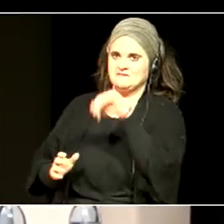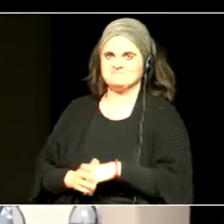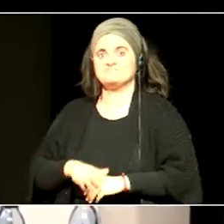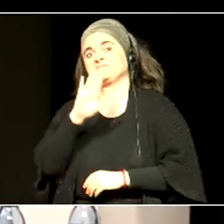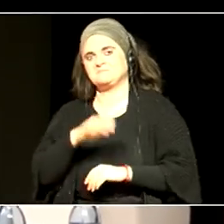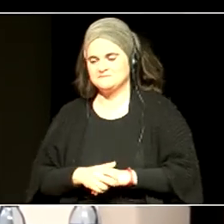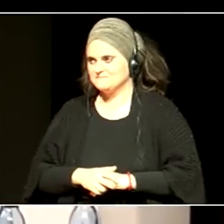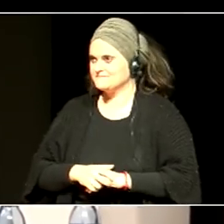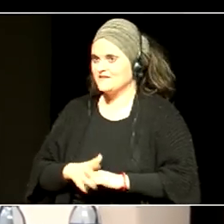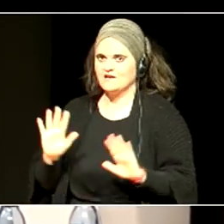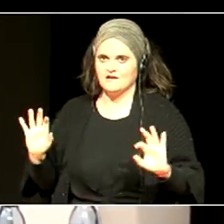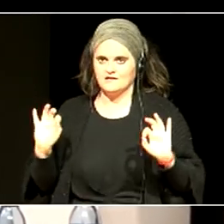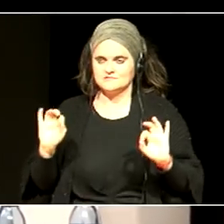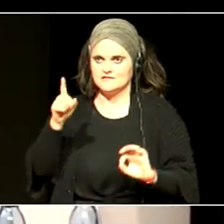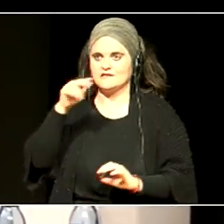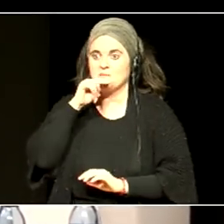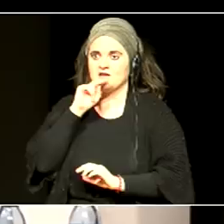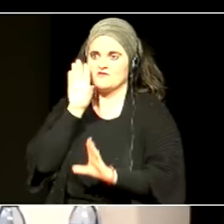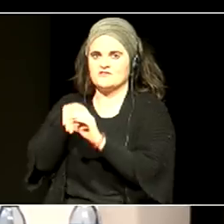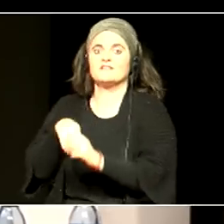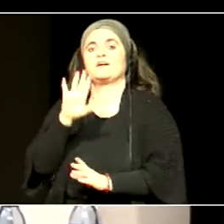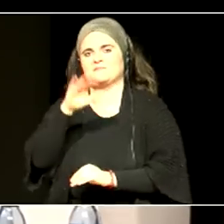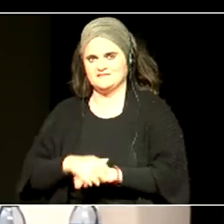anch esto allí en